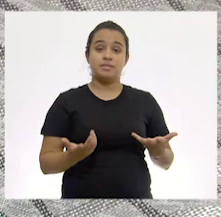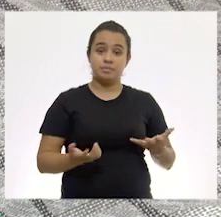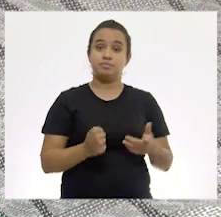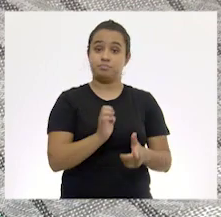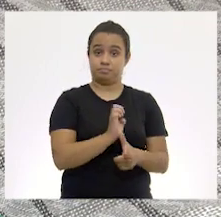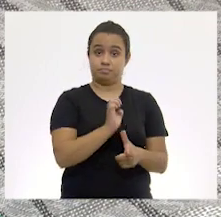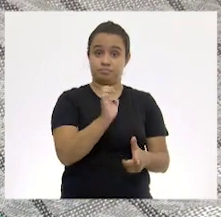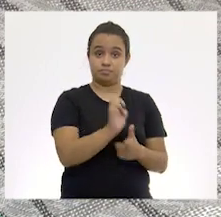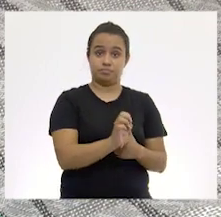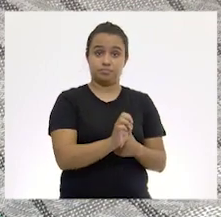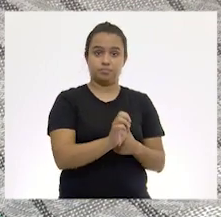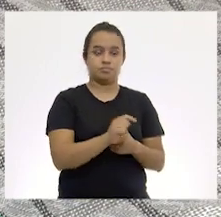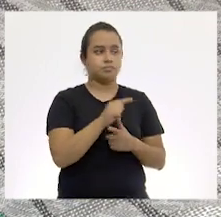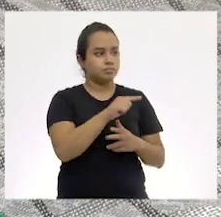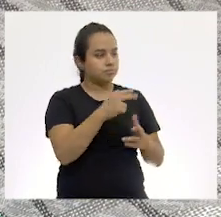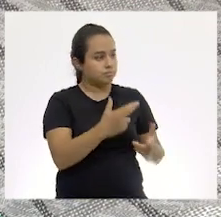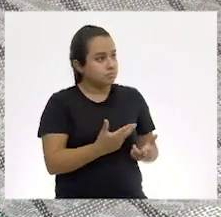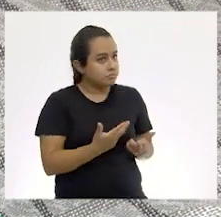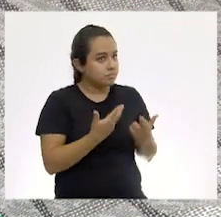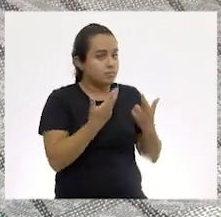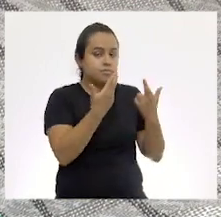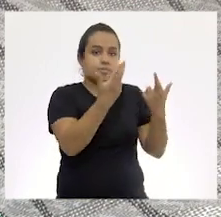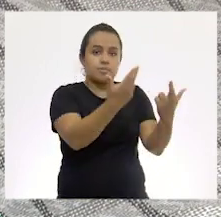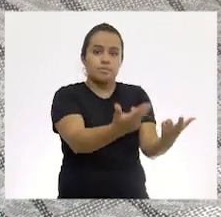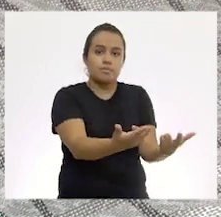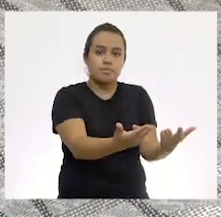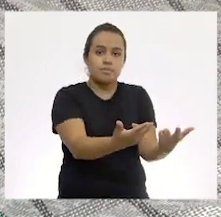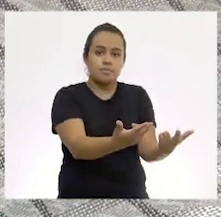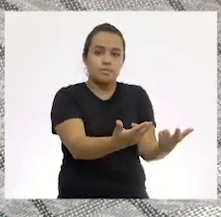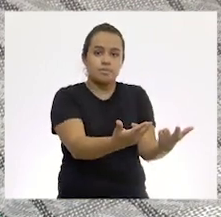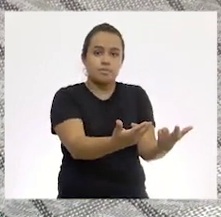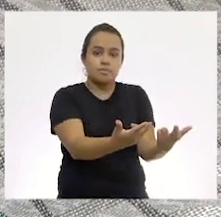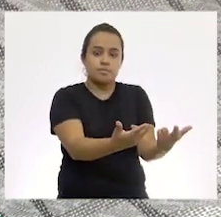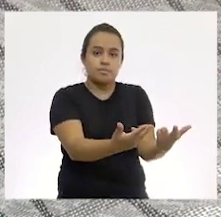Entonces le regalaron algo,